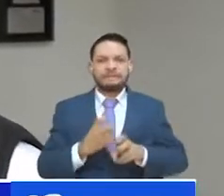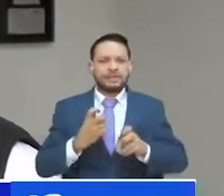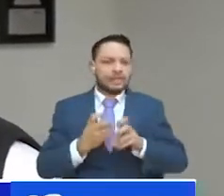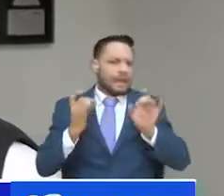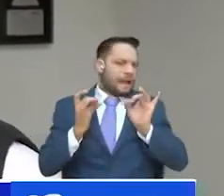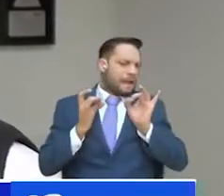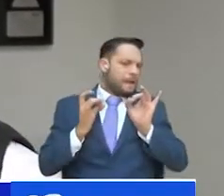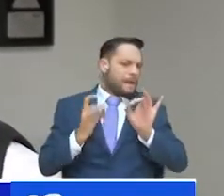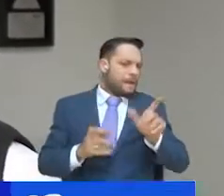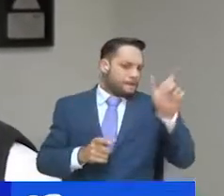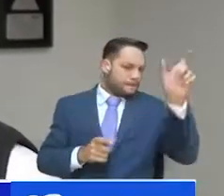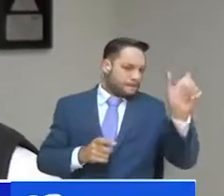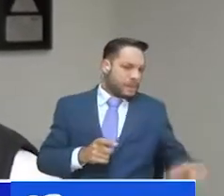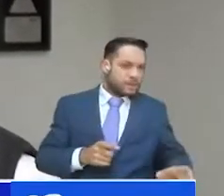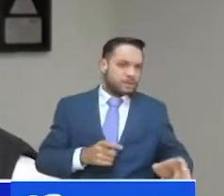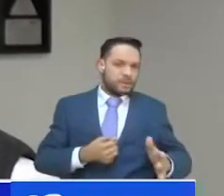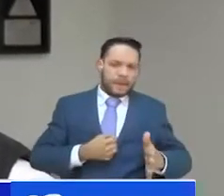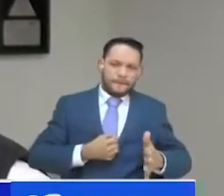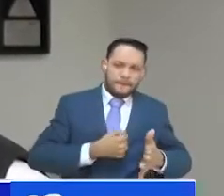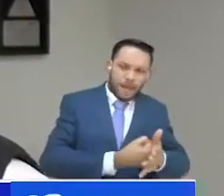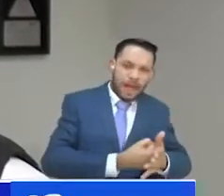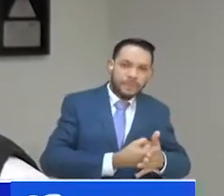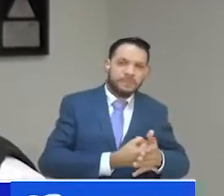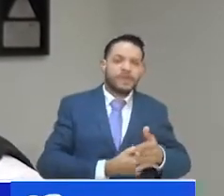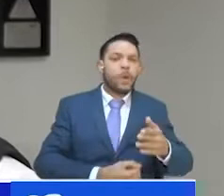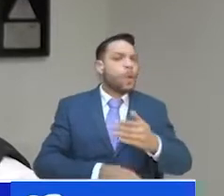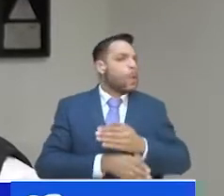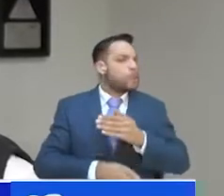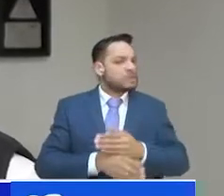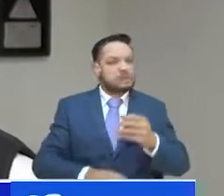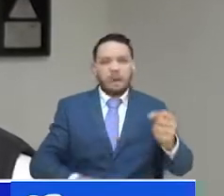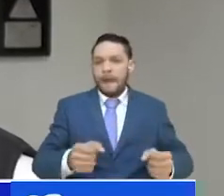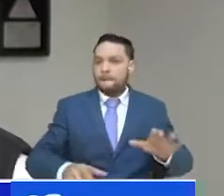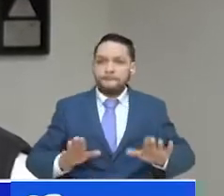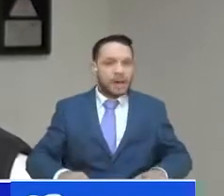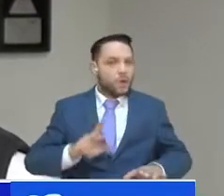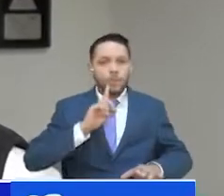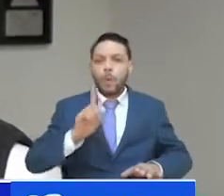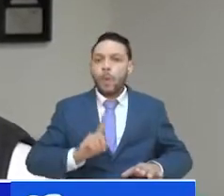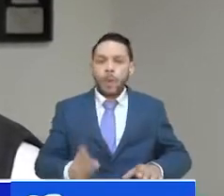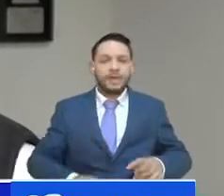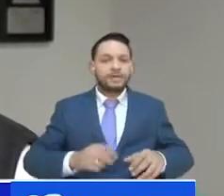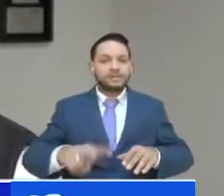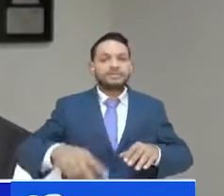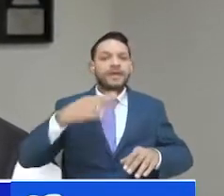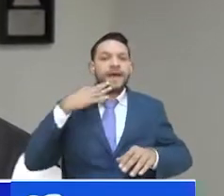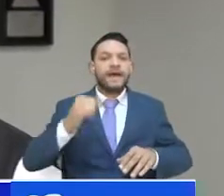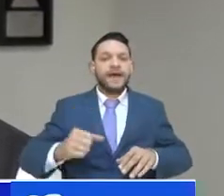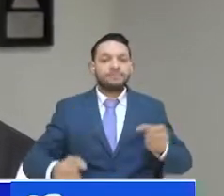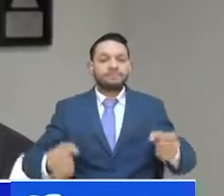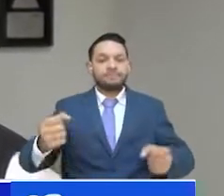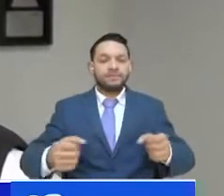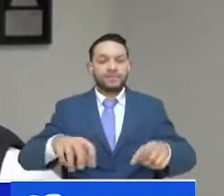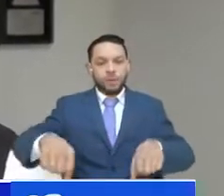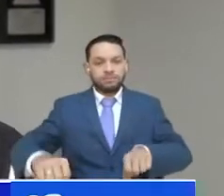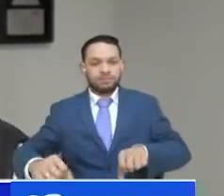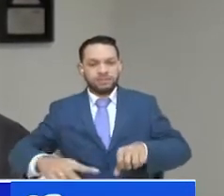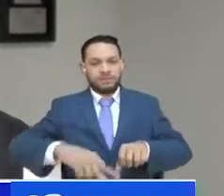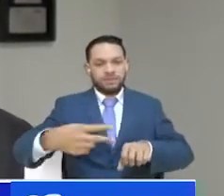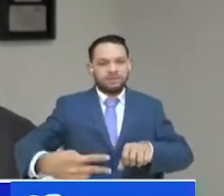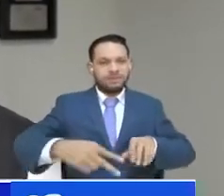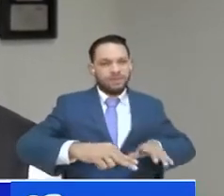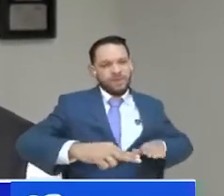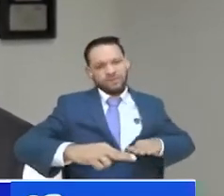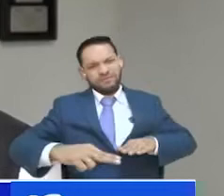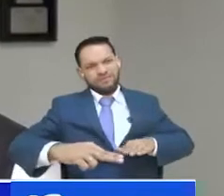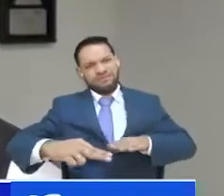con herido, donde choca el automóvil contra una motocicleta y arrastra, al parecer, según las versiones que haya,